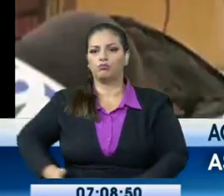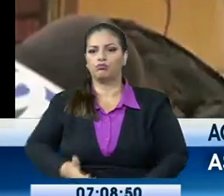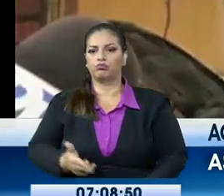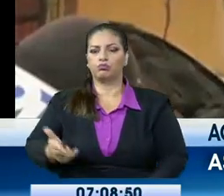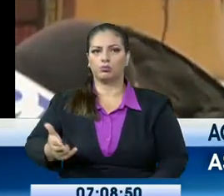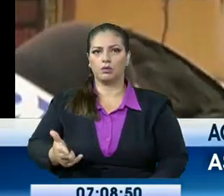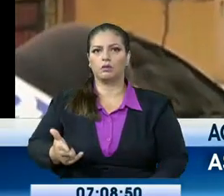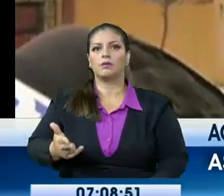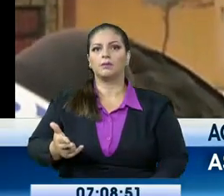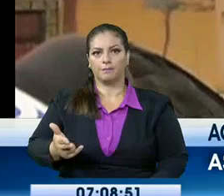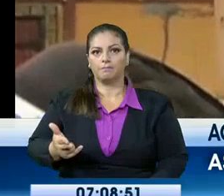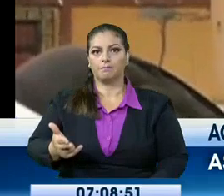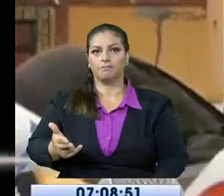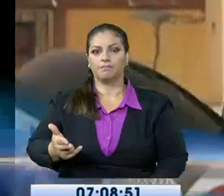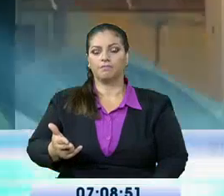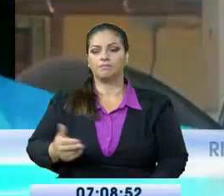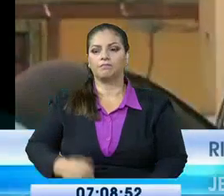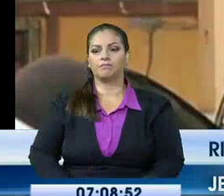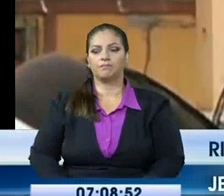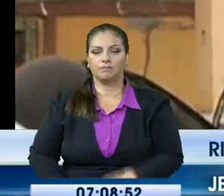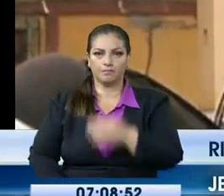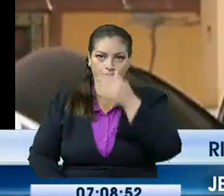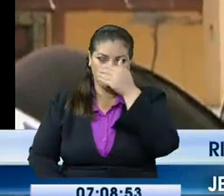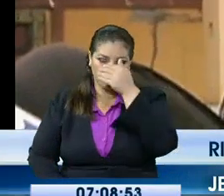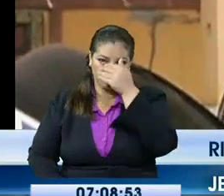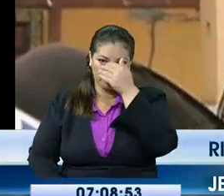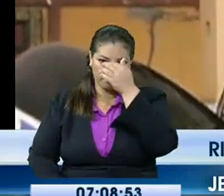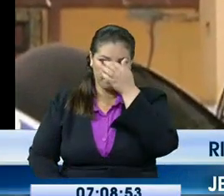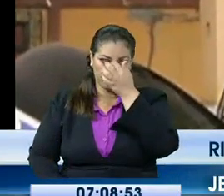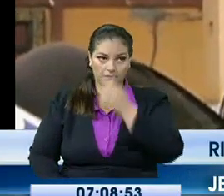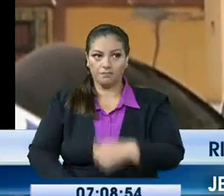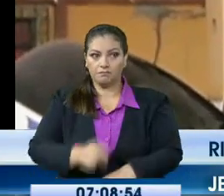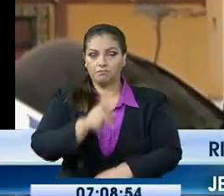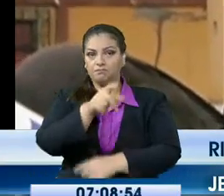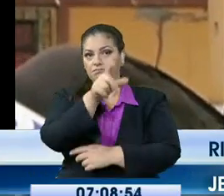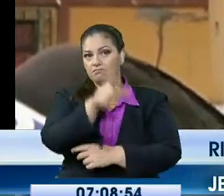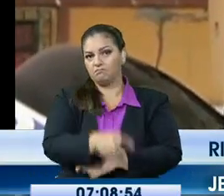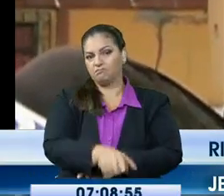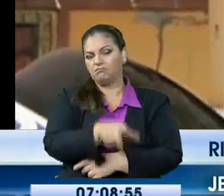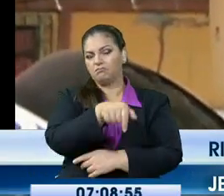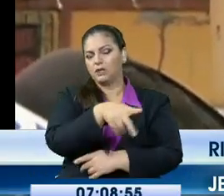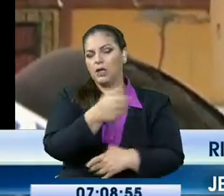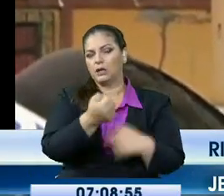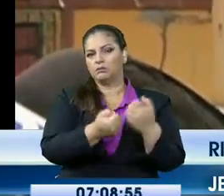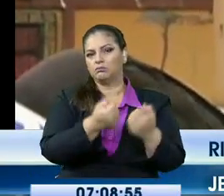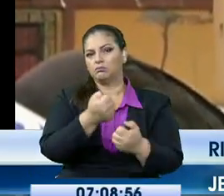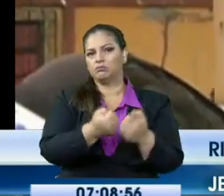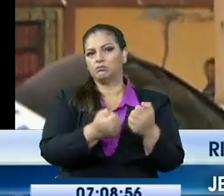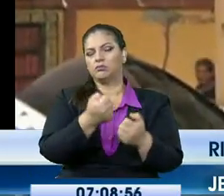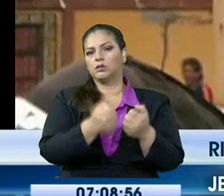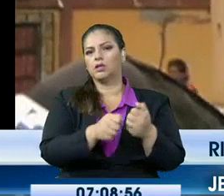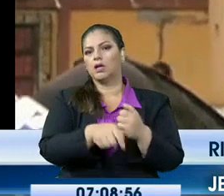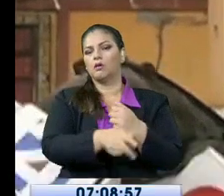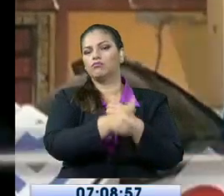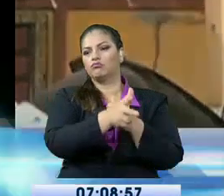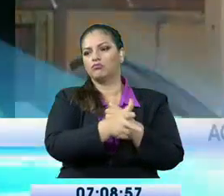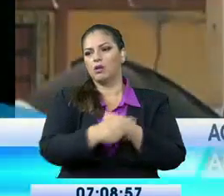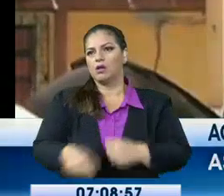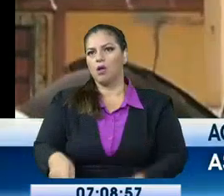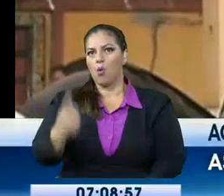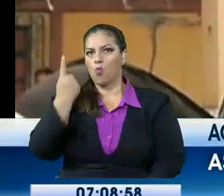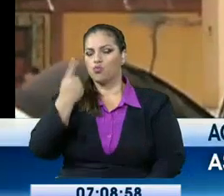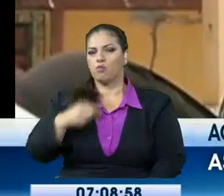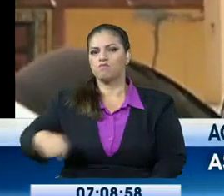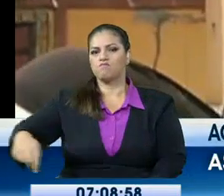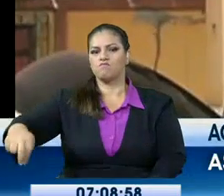guardia de seguridad saca el arma que se encontraba en porte de él y realiza un disparo.